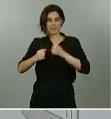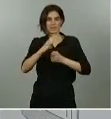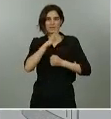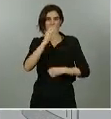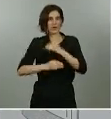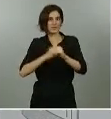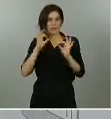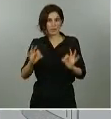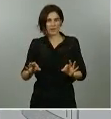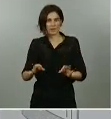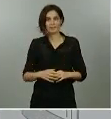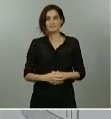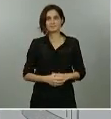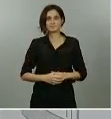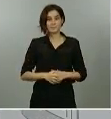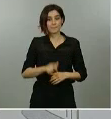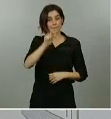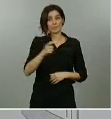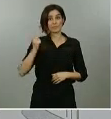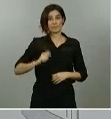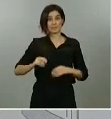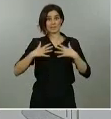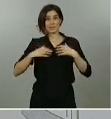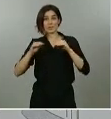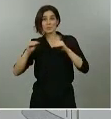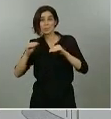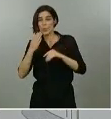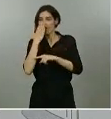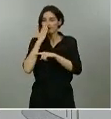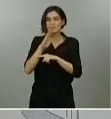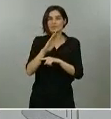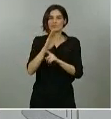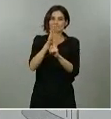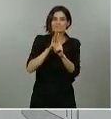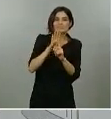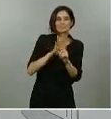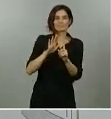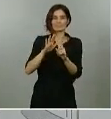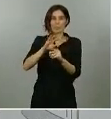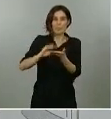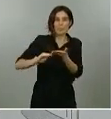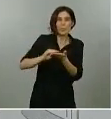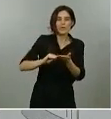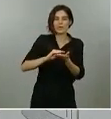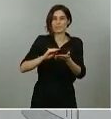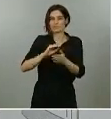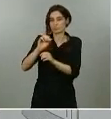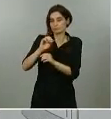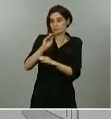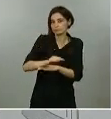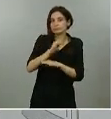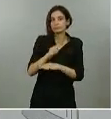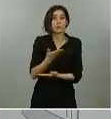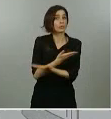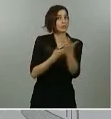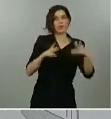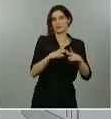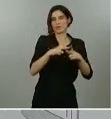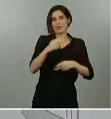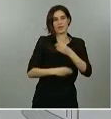hecho los sanitarios, lo han hecho millones de personas en todos los ámbitos de la sociedad. Toda la sociedad española ha actuado como